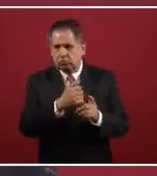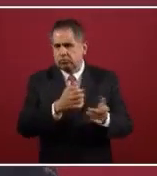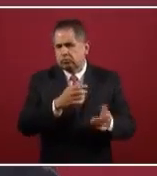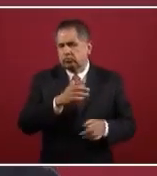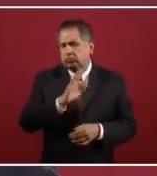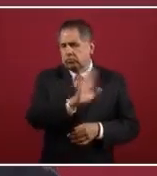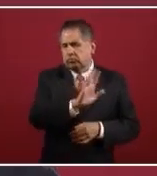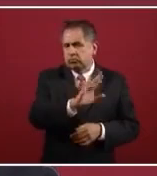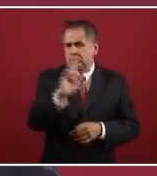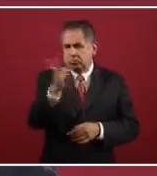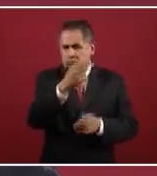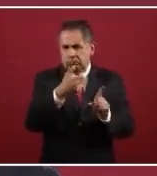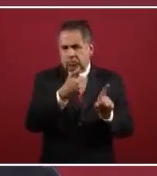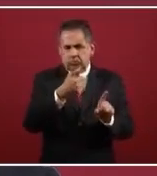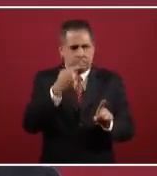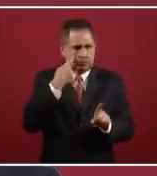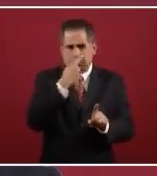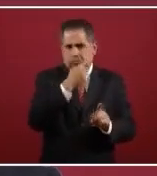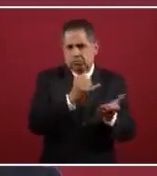universidades, pero